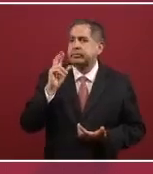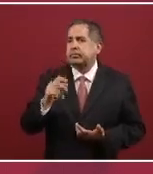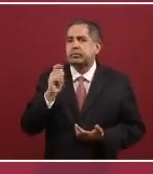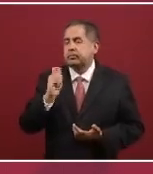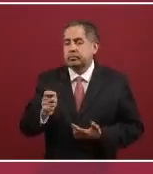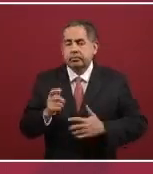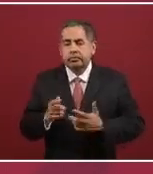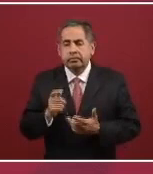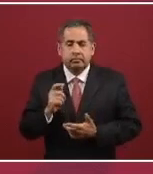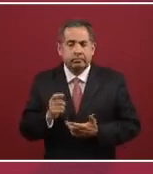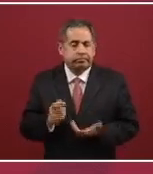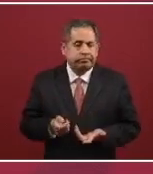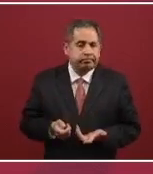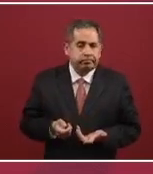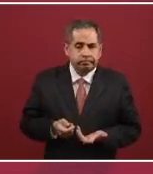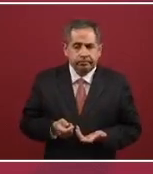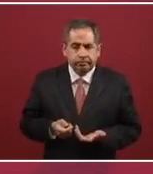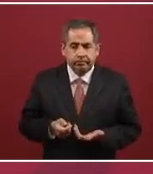que se